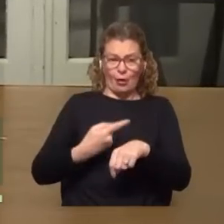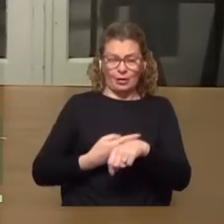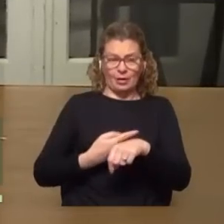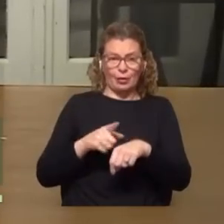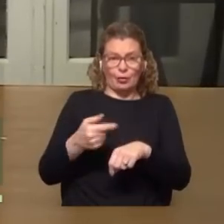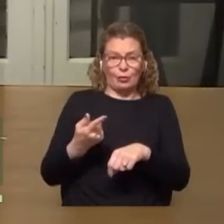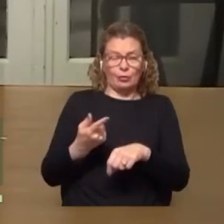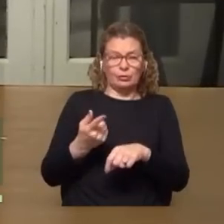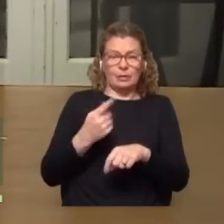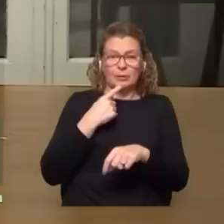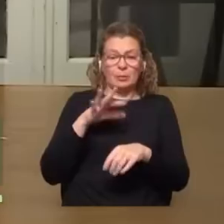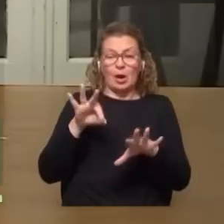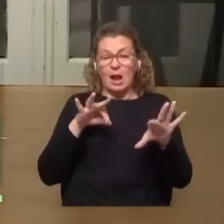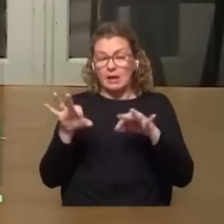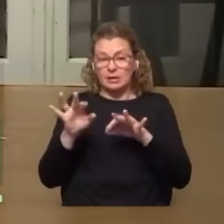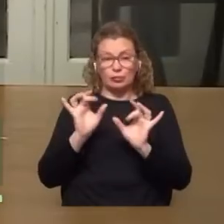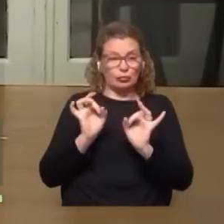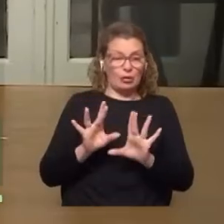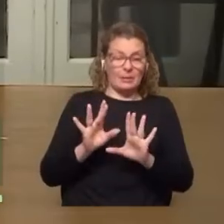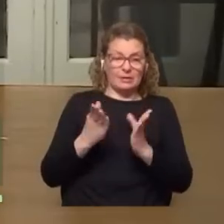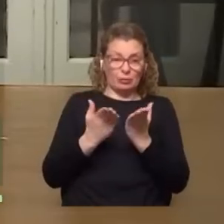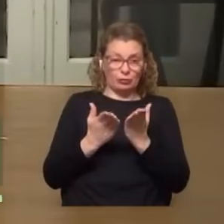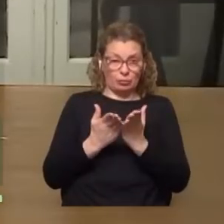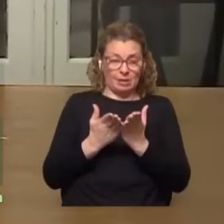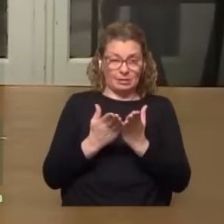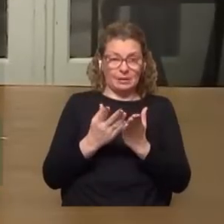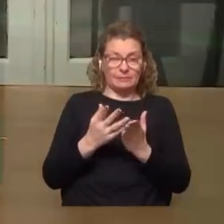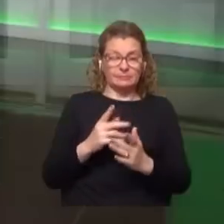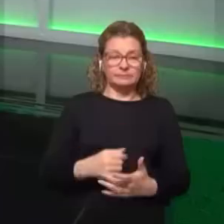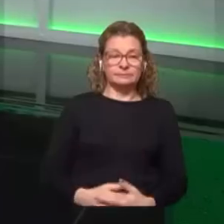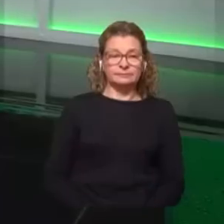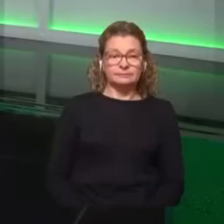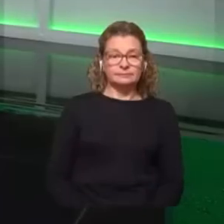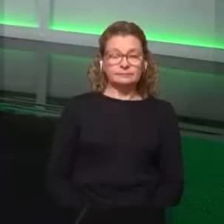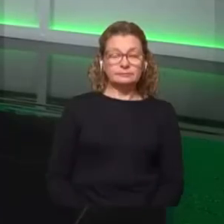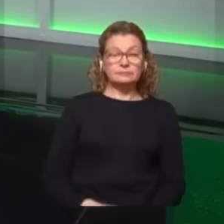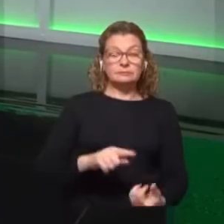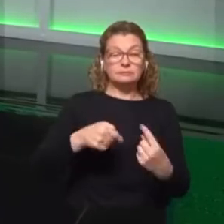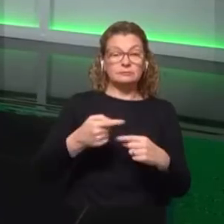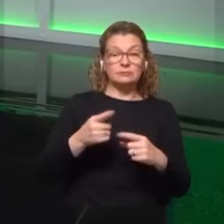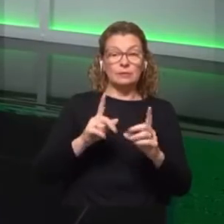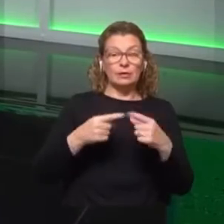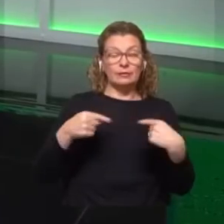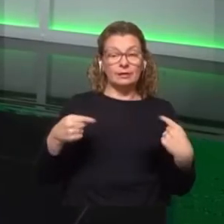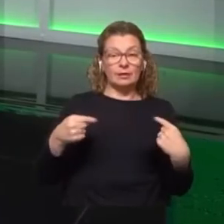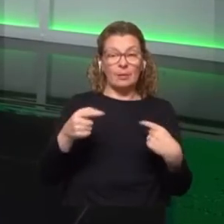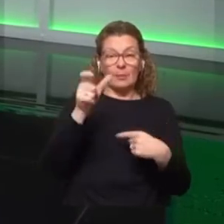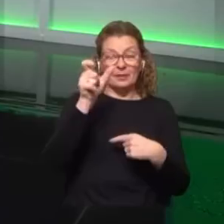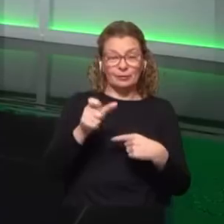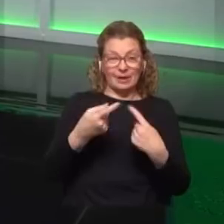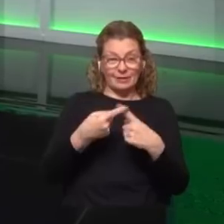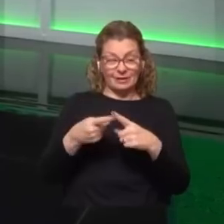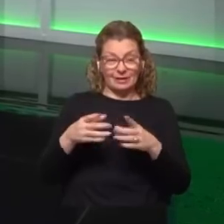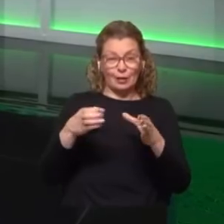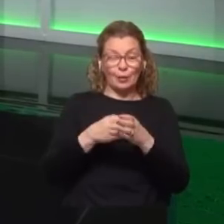pasarían a ser optativas en minutos se van a expresar al respecto una actividad que Integra a personalidades de